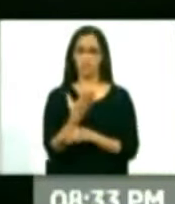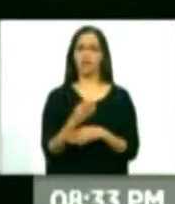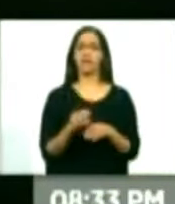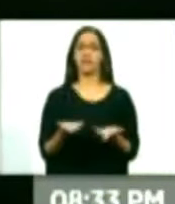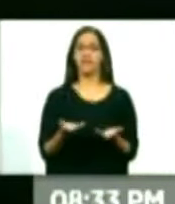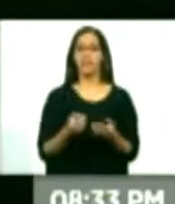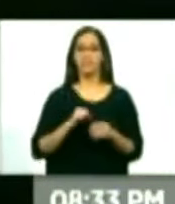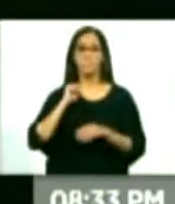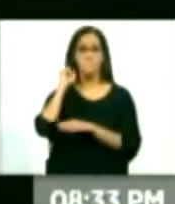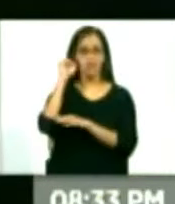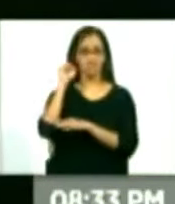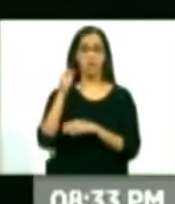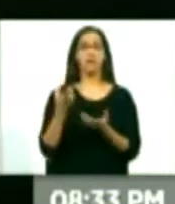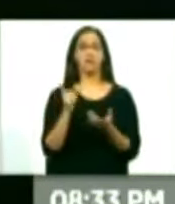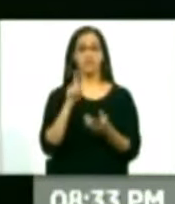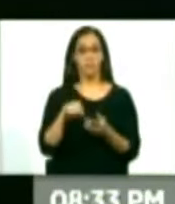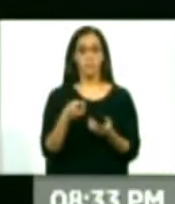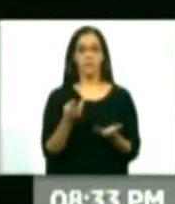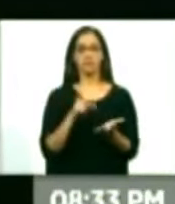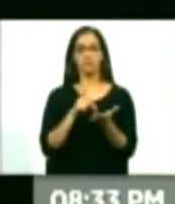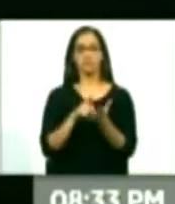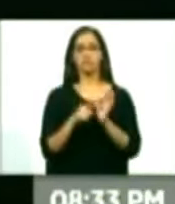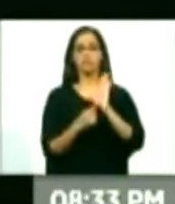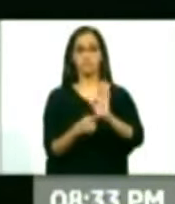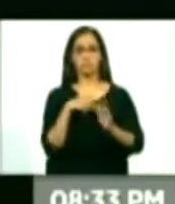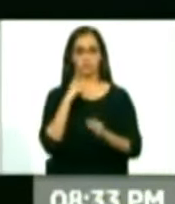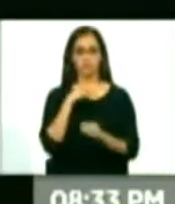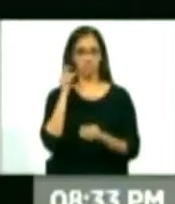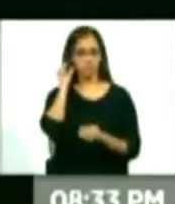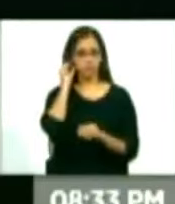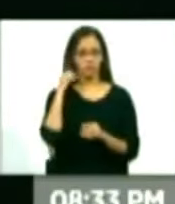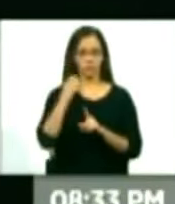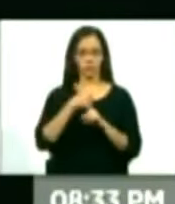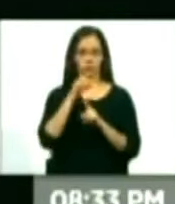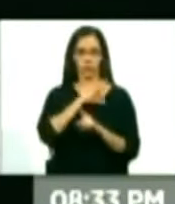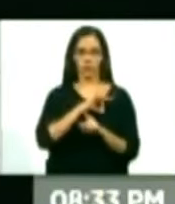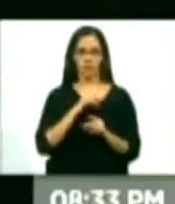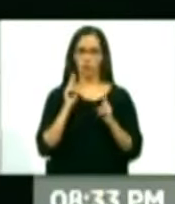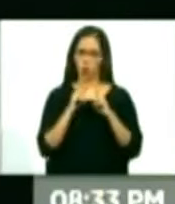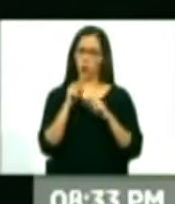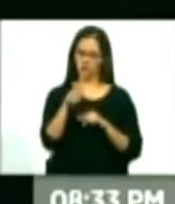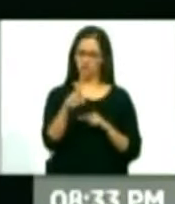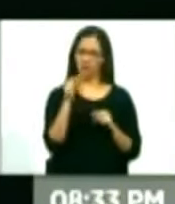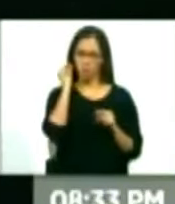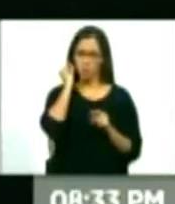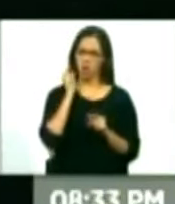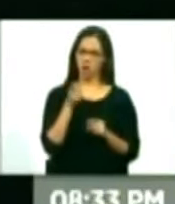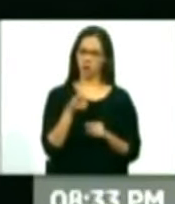ejemplo de la participación política de la mujer por las luchas sociales en nuestro país. ¿Tú conociste a Argelia, va?